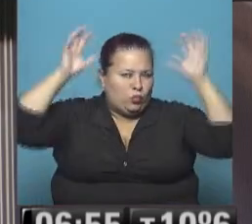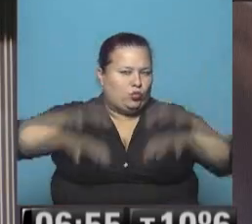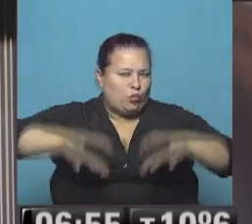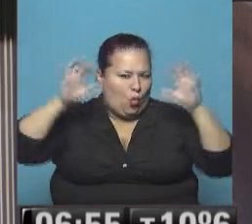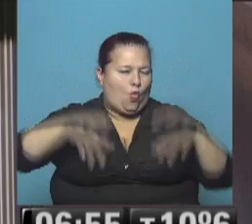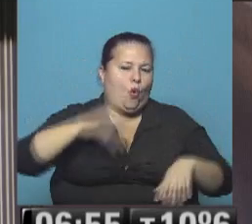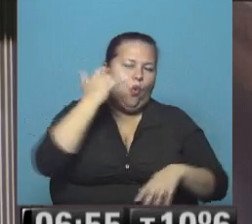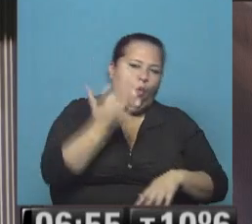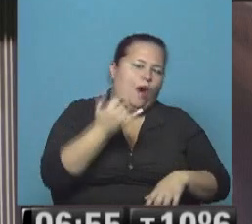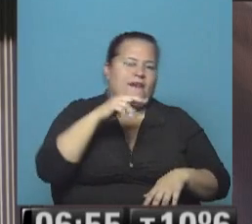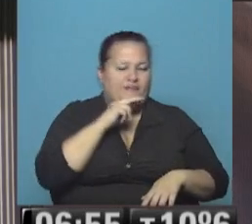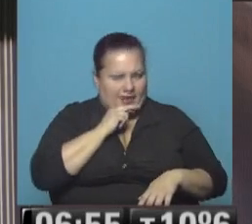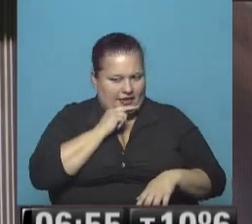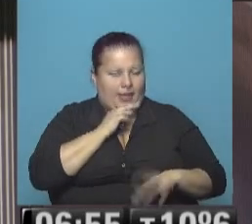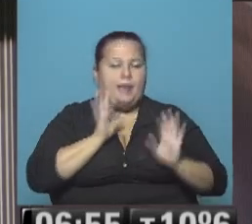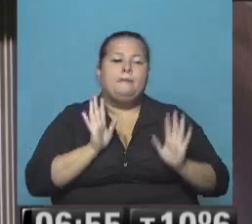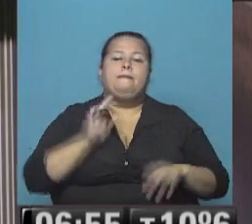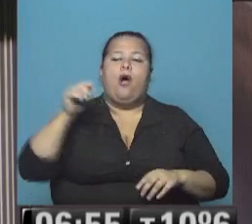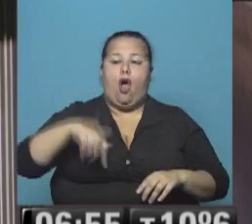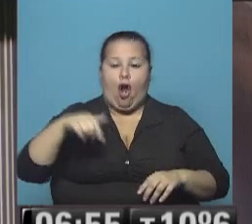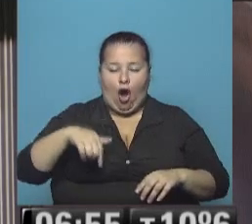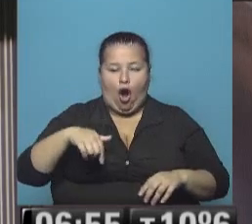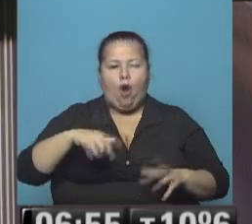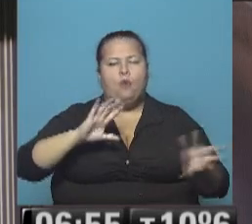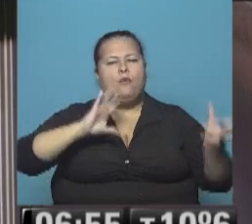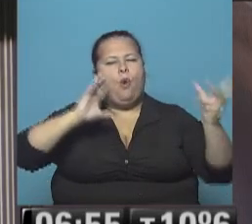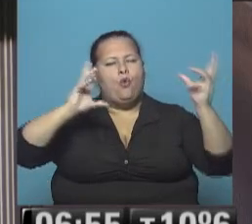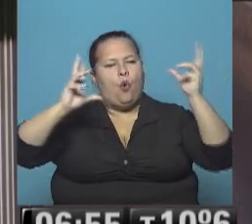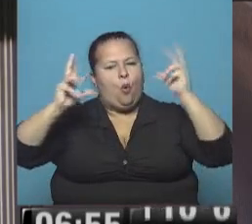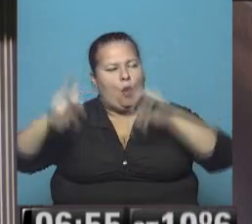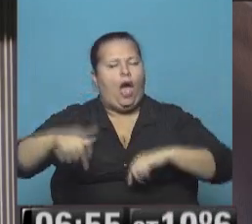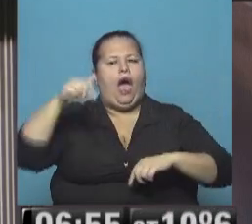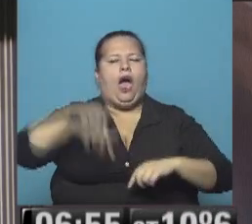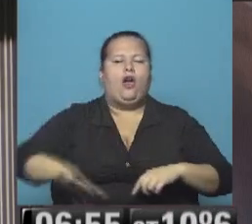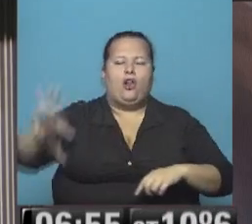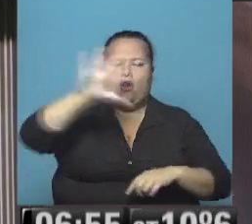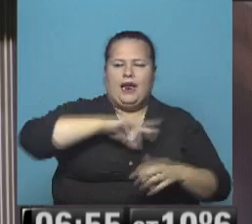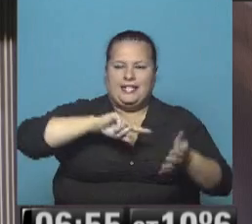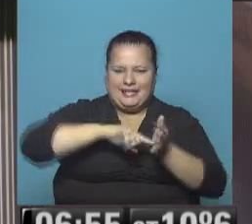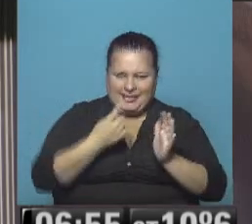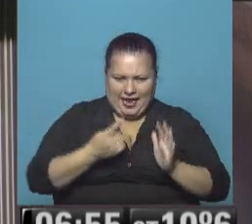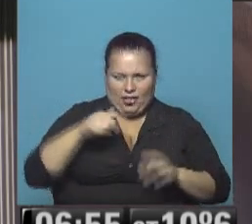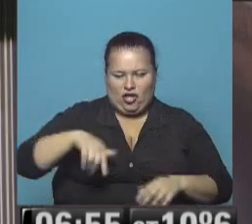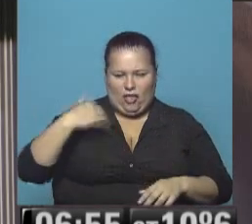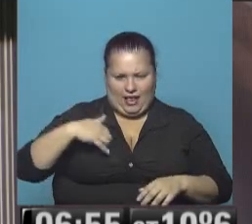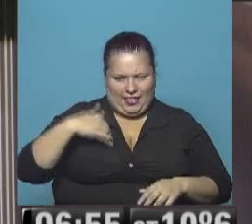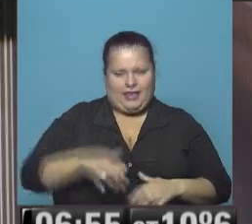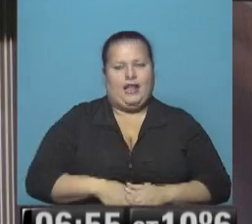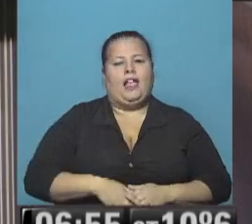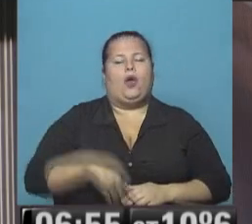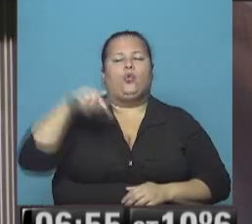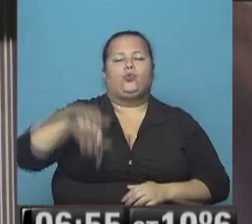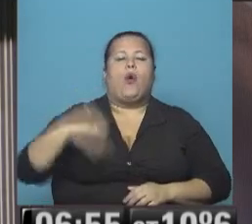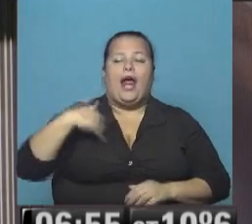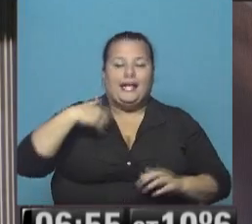intensas entre jueves y viernes pero en el día de hoy mucha nubosidad está atravesando entonces toda la zona central de nuestro país por el sur